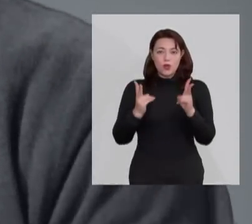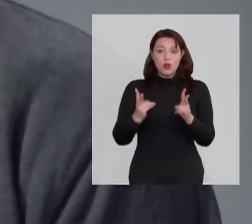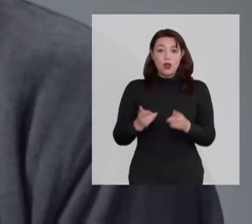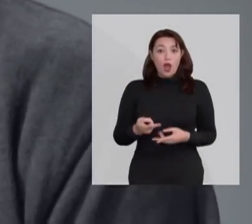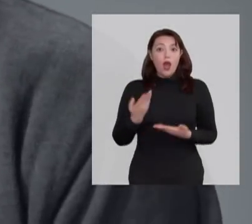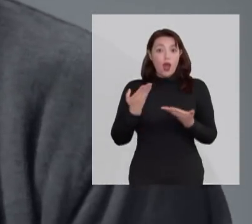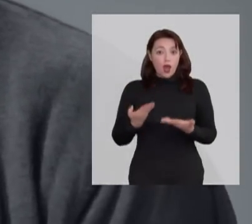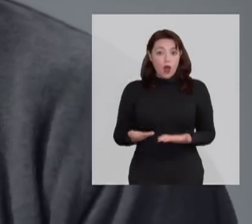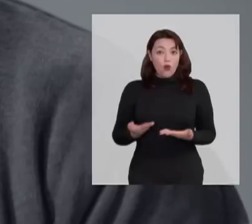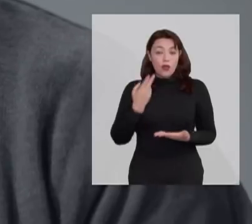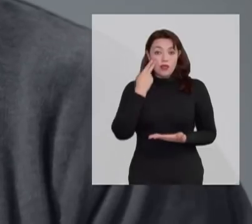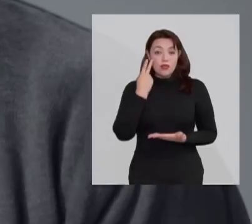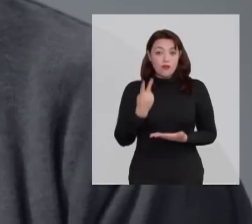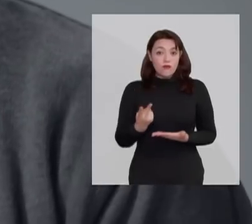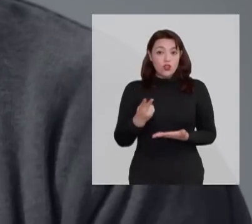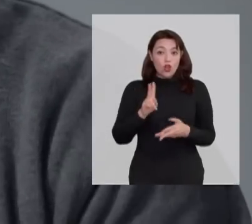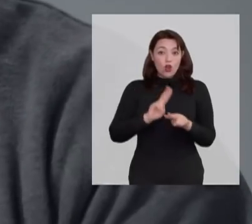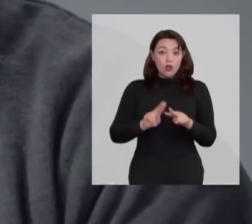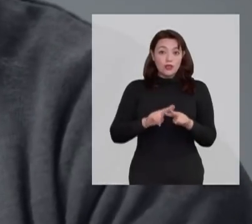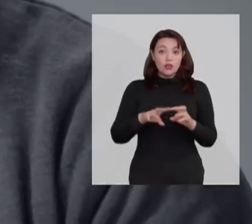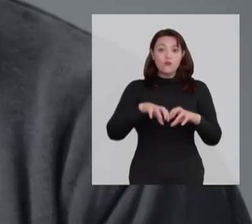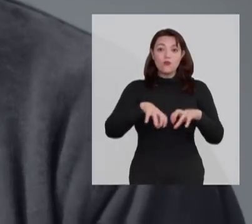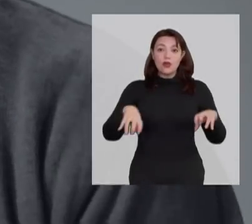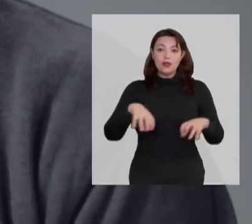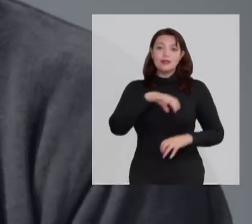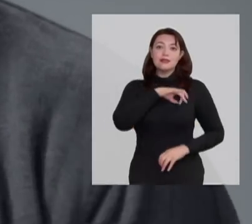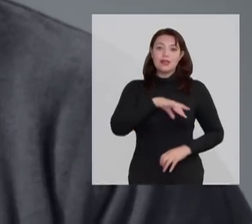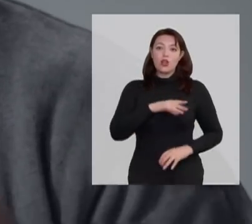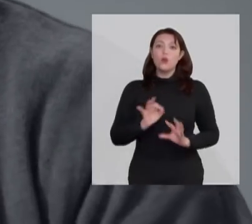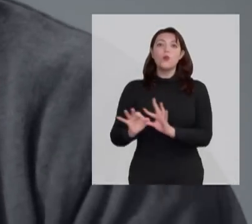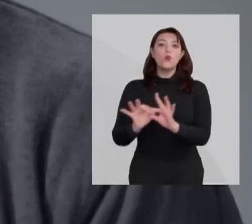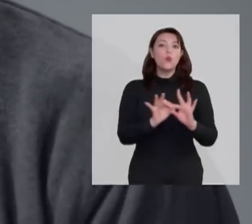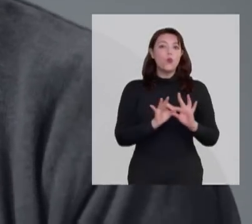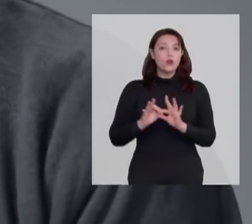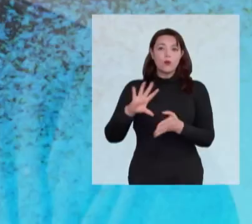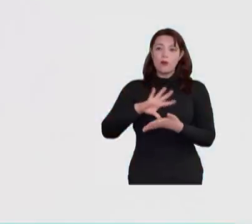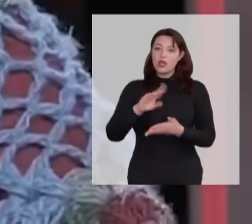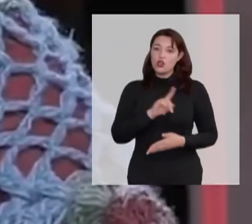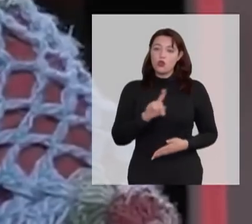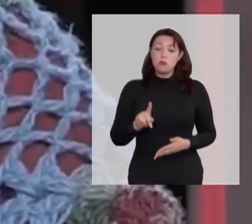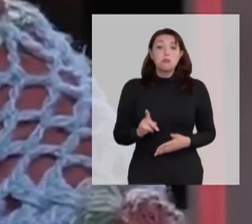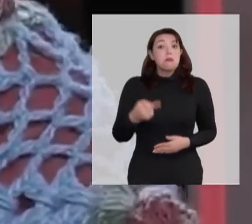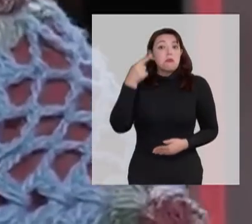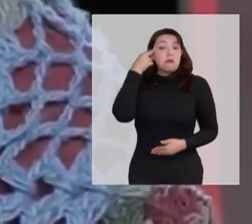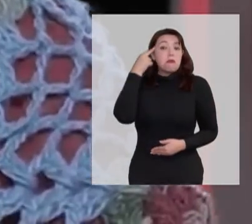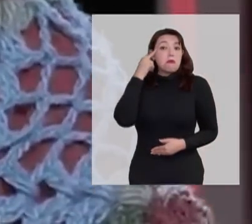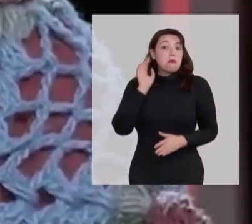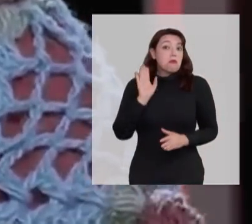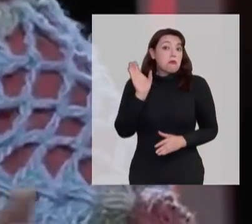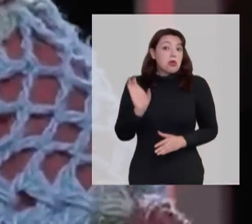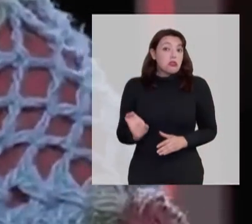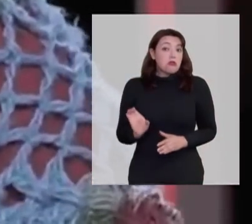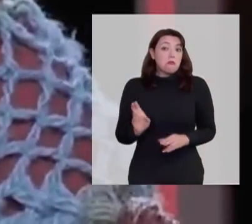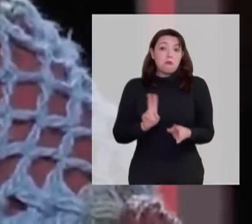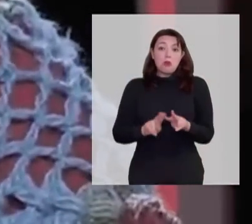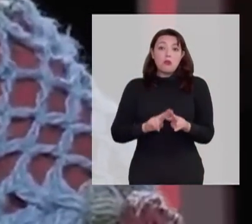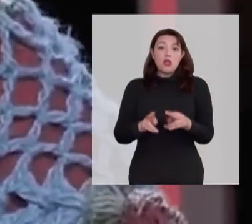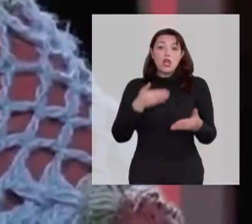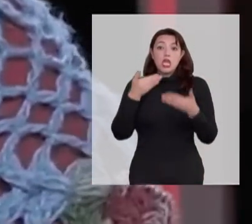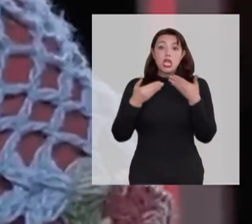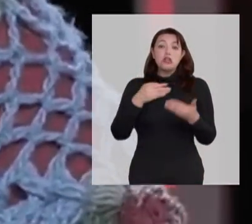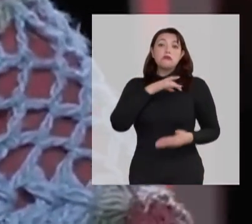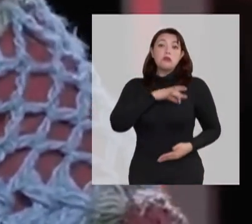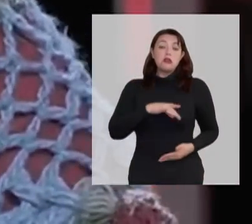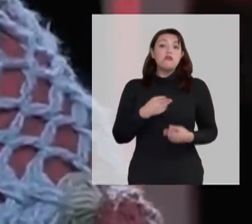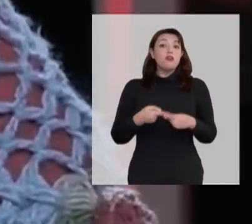veo que lo que está pasando, lo que hicieron, va a dividir Chile. No nos va a unir como país. Capaz que a alguien se le ocurra y diga, ya vamos a hacer un himno nuevo,